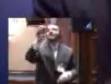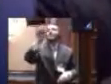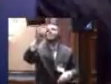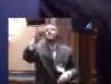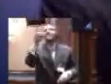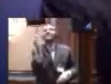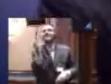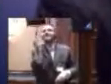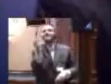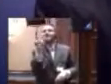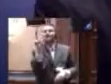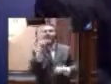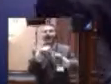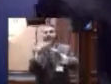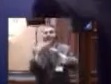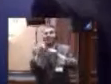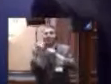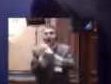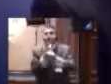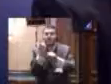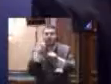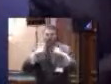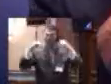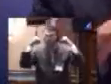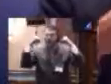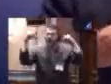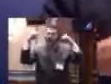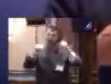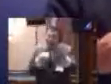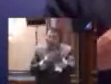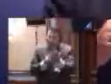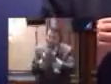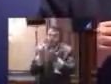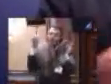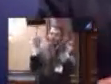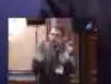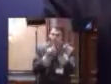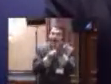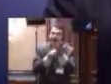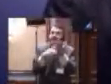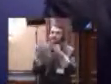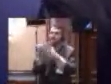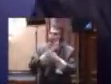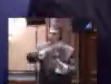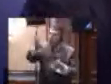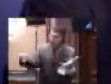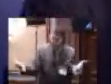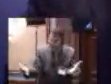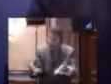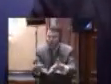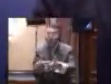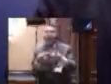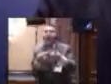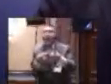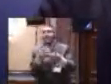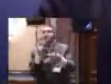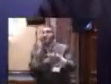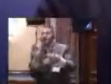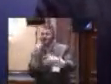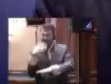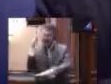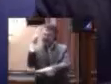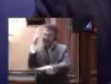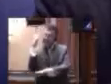habido lamentablemente represión de pronto, que aquí costó la vida de algunos jóvenes, de algunos